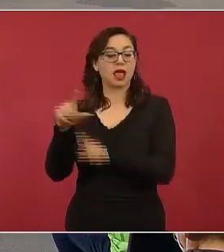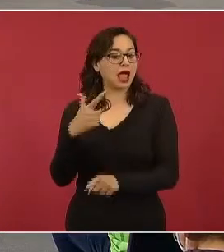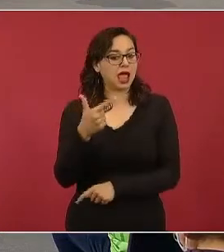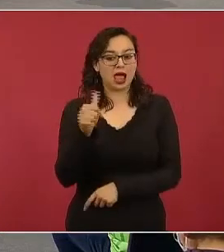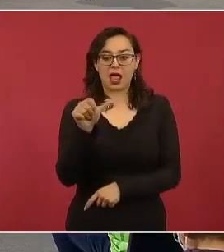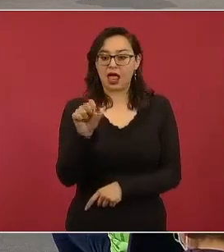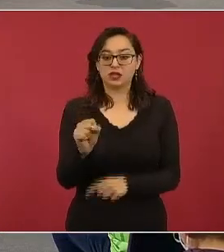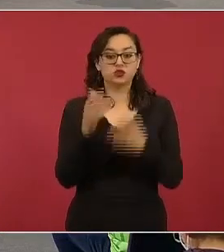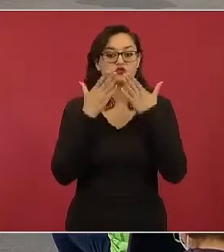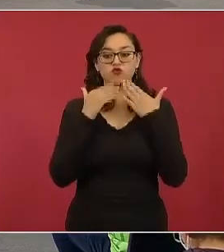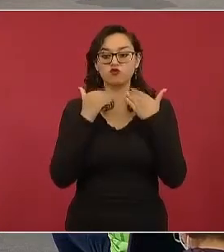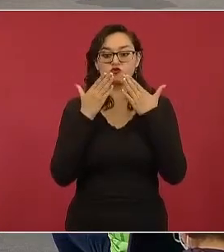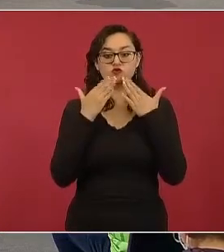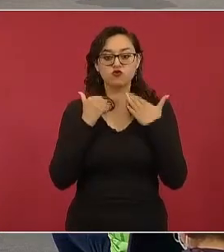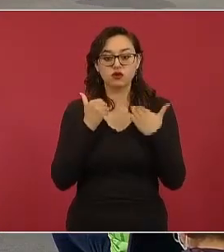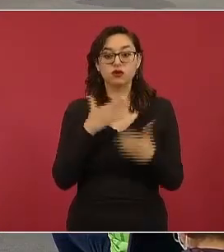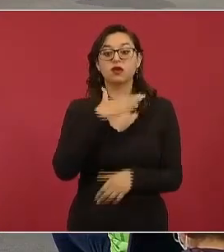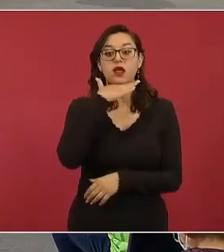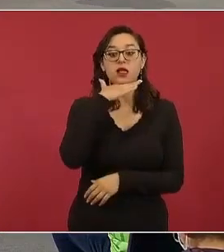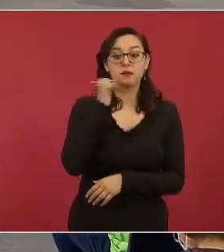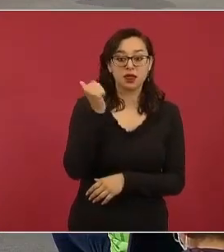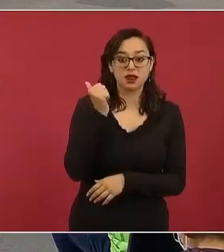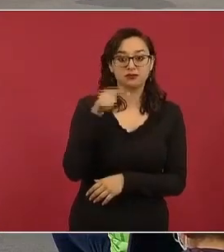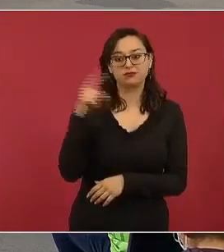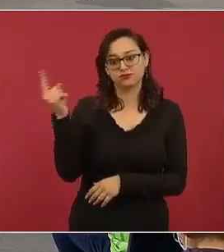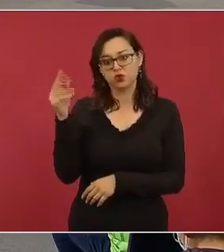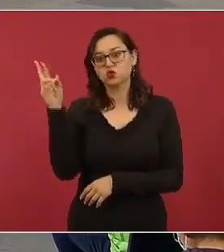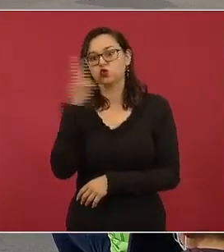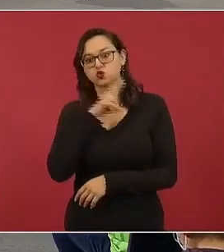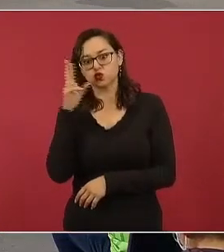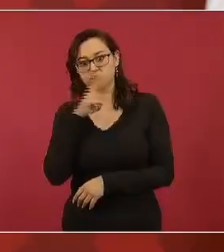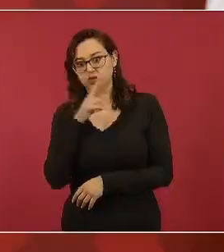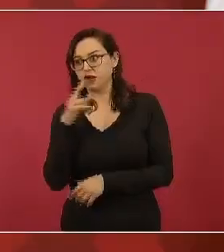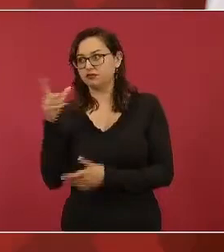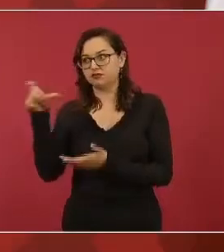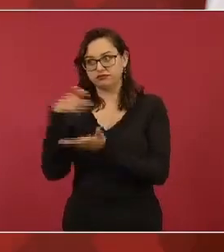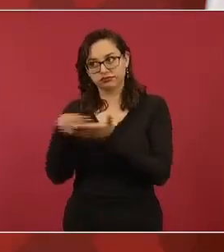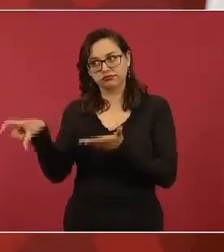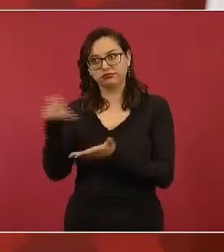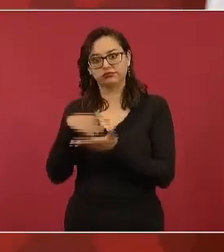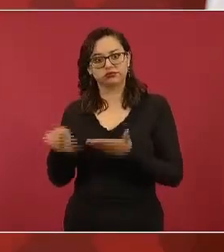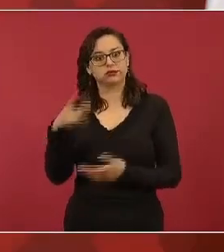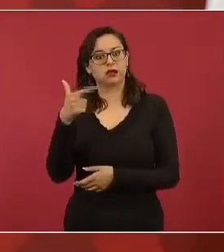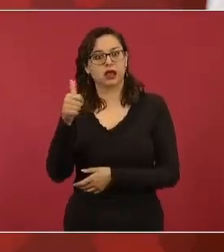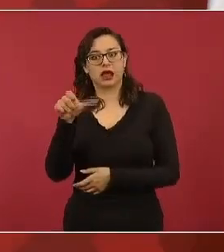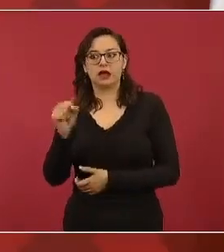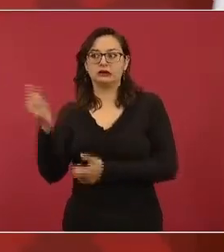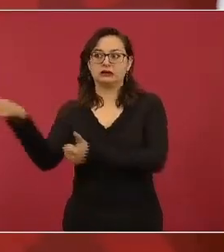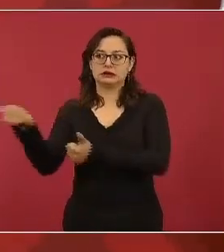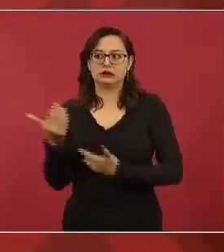Entonces, Alemania depende del gas de Rusia. Entonces, ¿cómo se